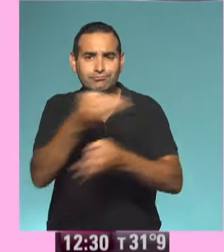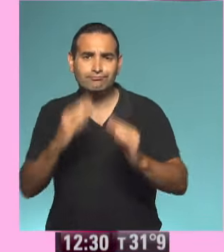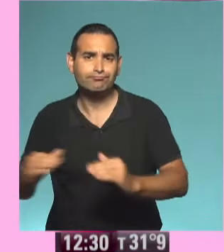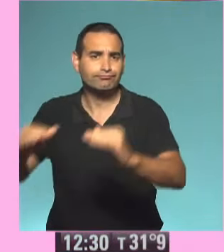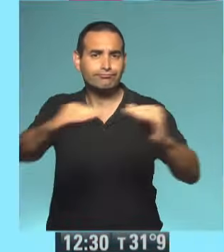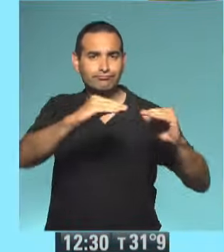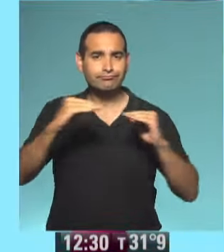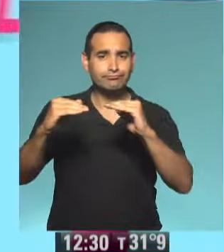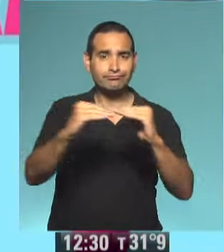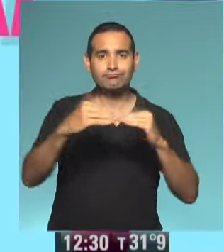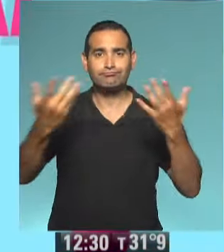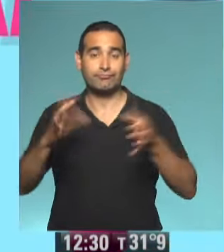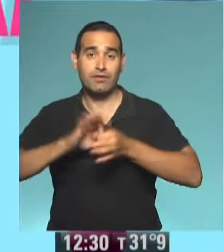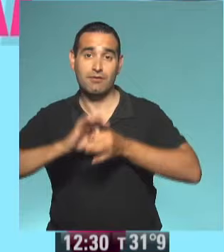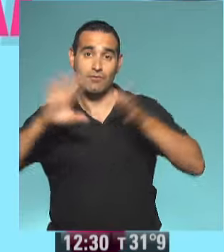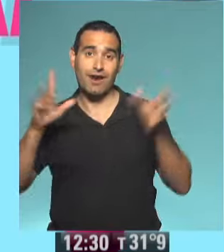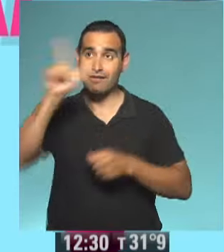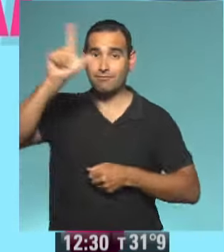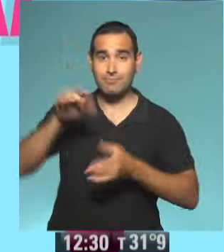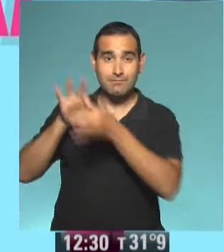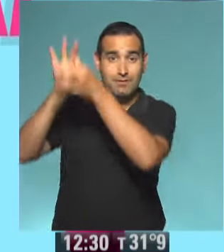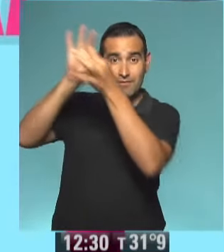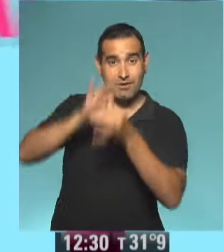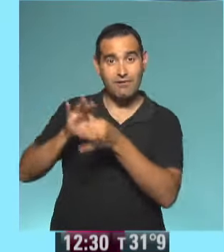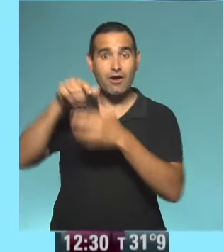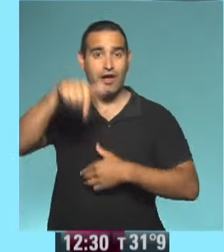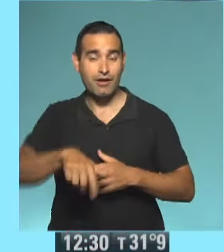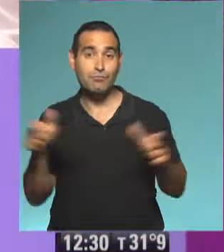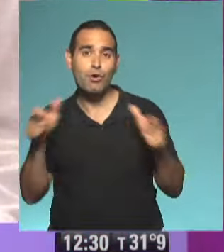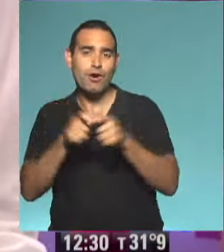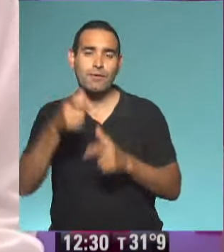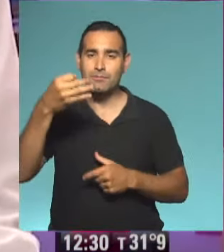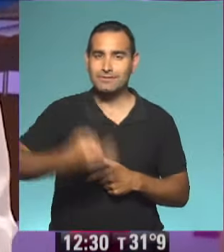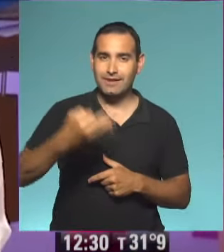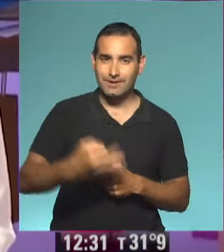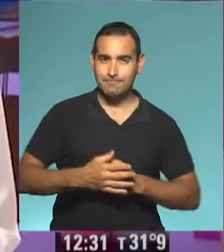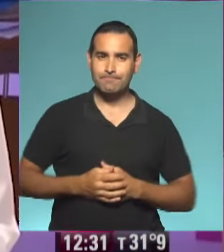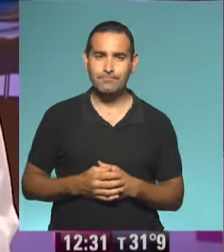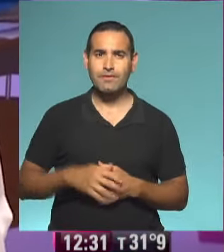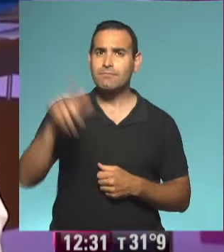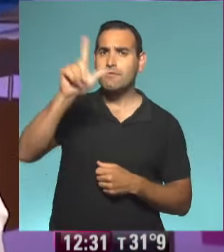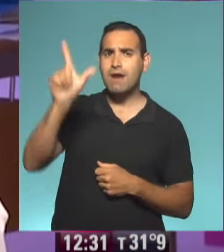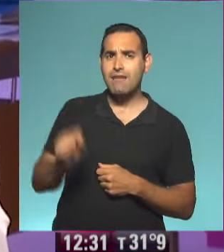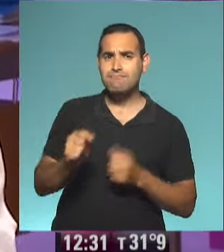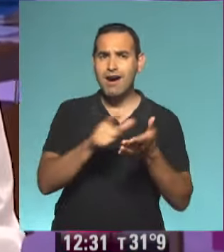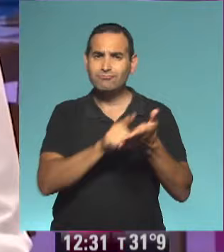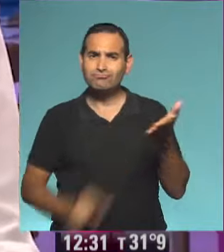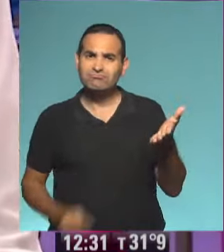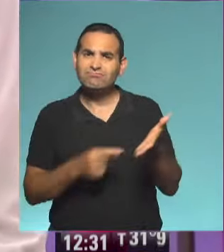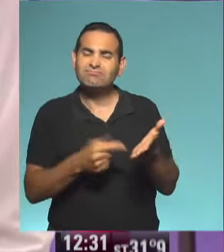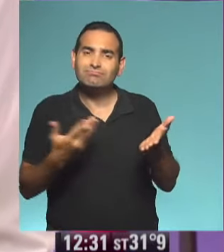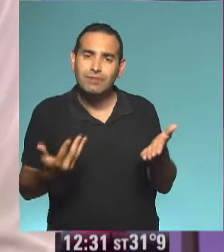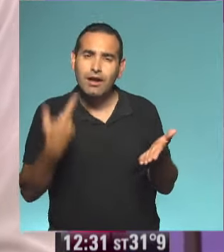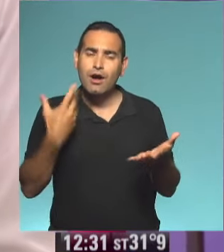equitativa, democrática y federal. Ya, con este segmento especial. Los mapas han tenido la posibilidad